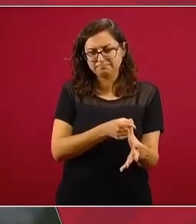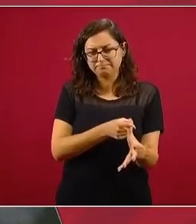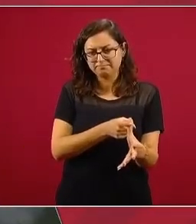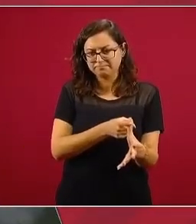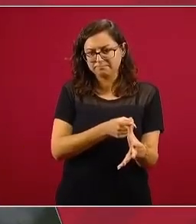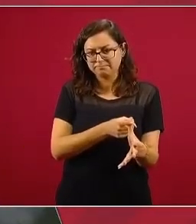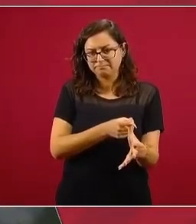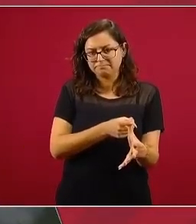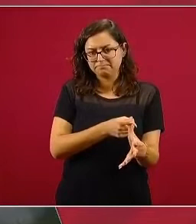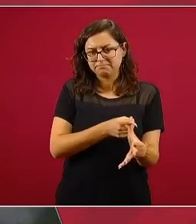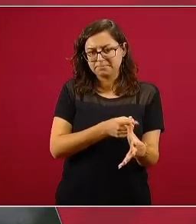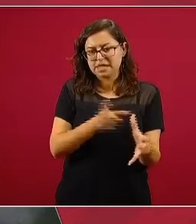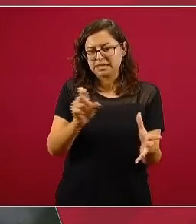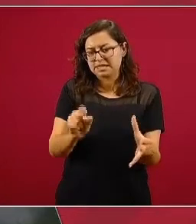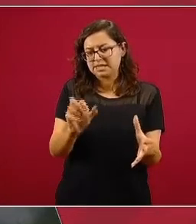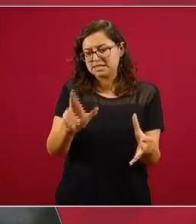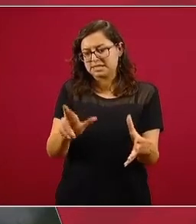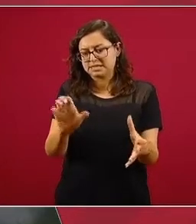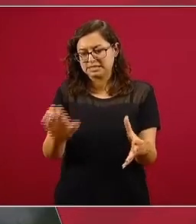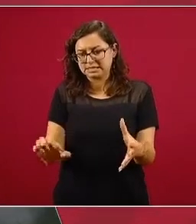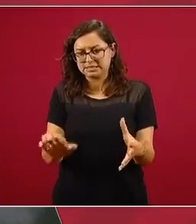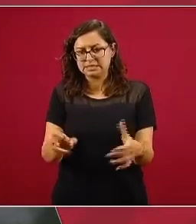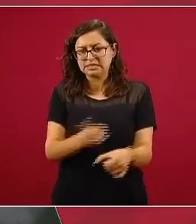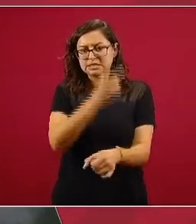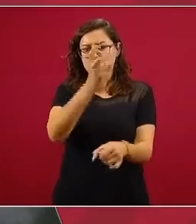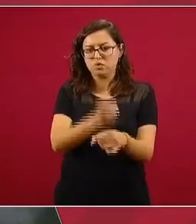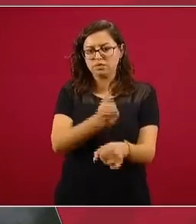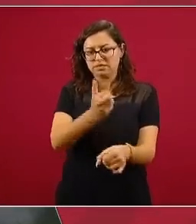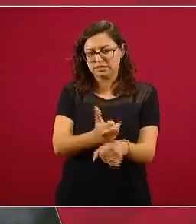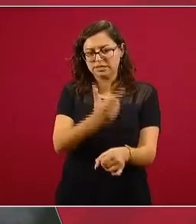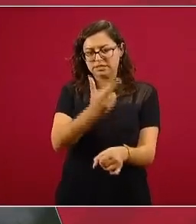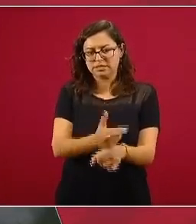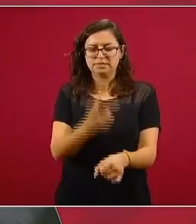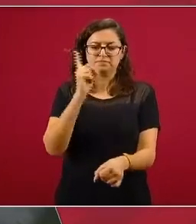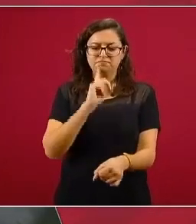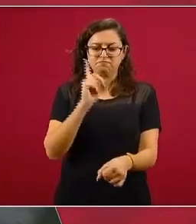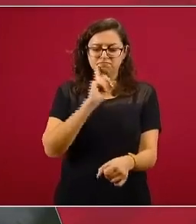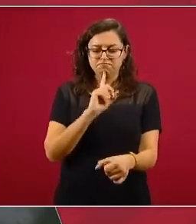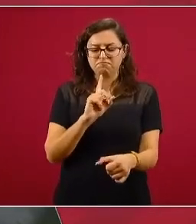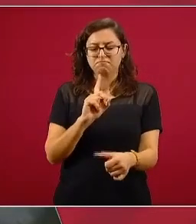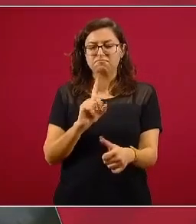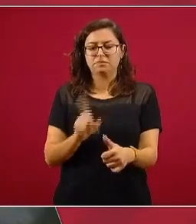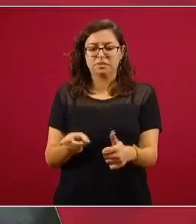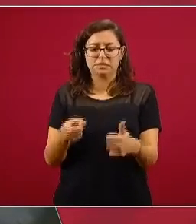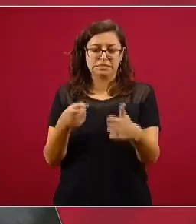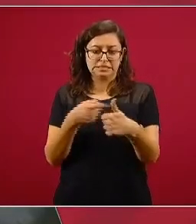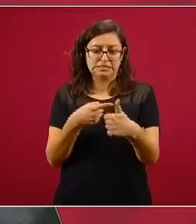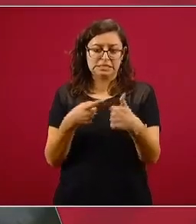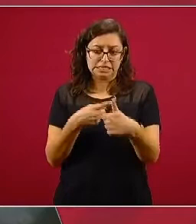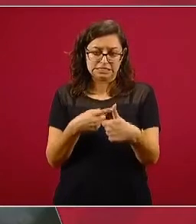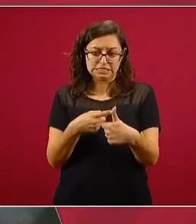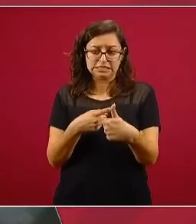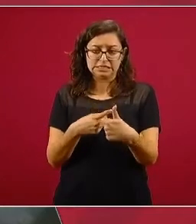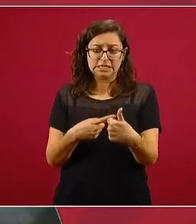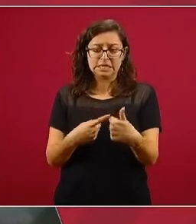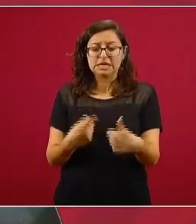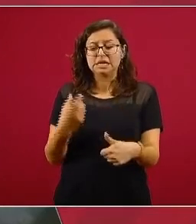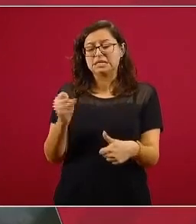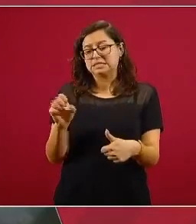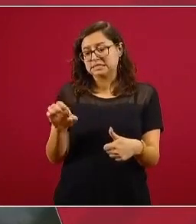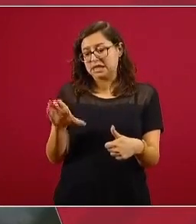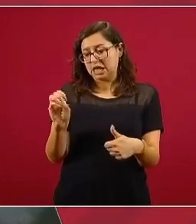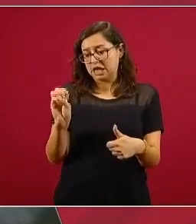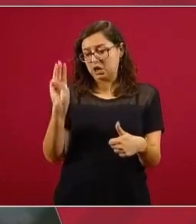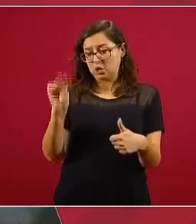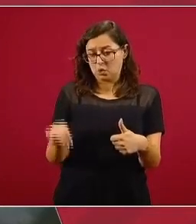Participa la Secretaría de Relaciones Exteriores a través de la subsecretaria Marta Delgado, participa la Secretaría de Economía